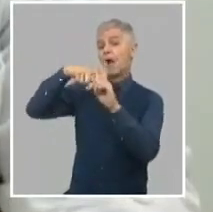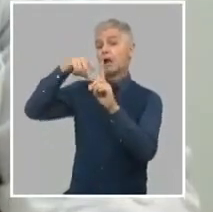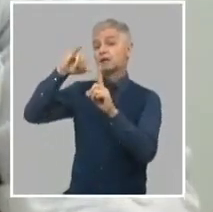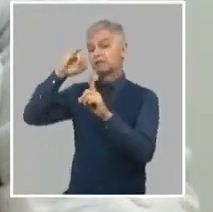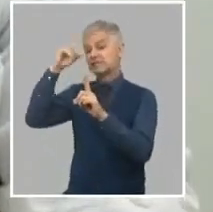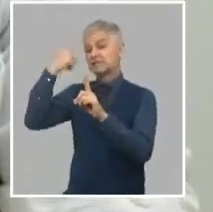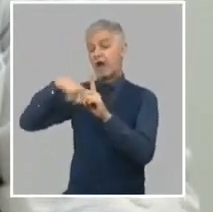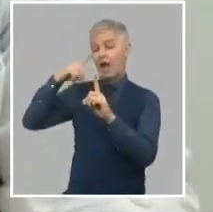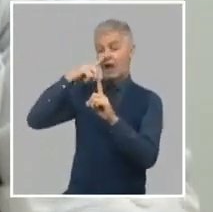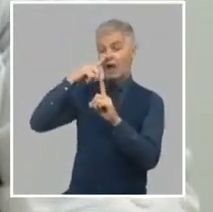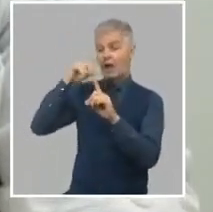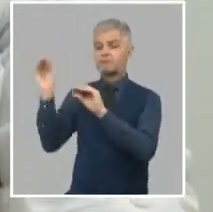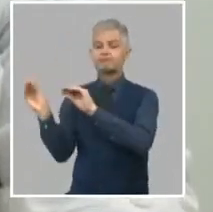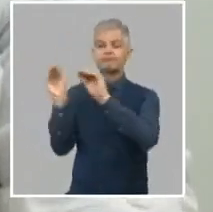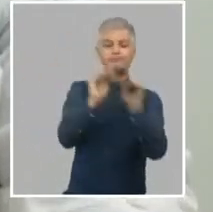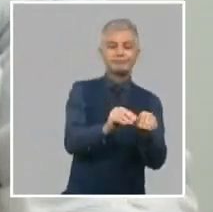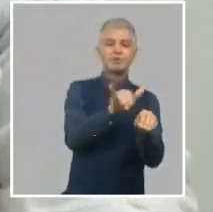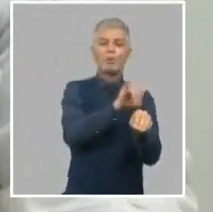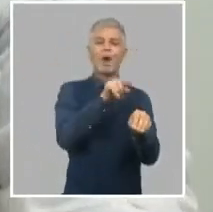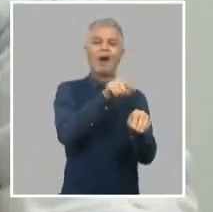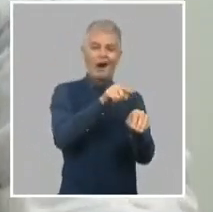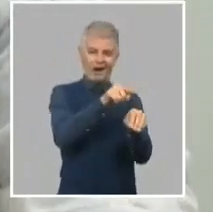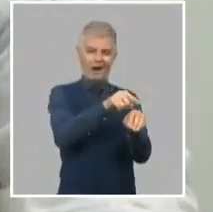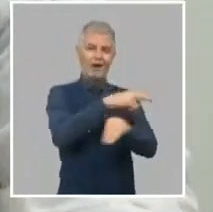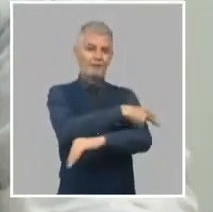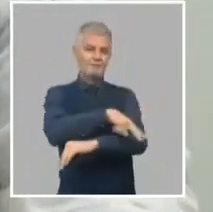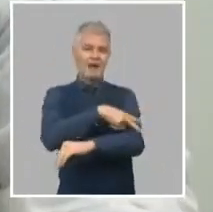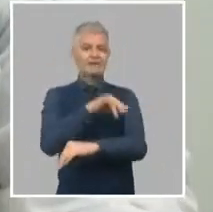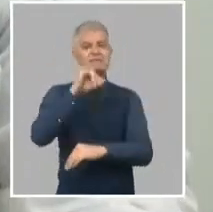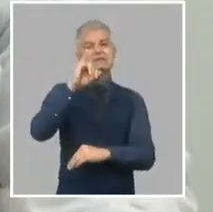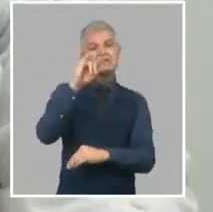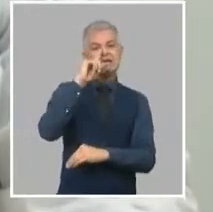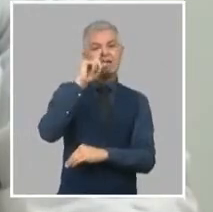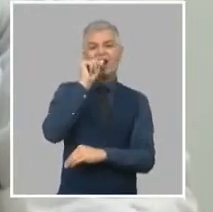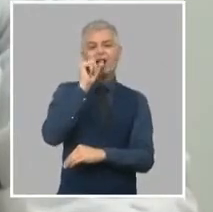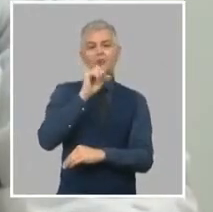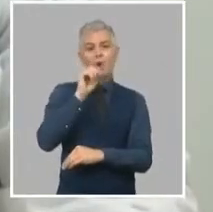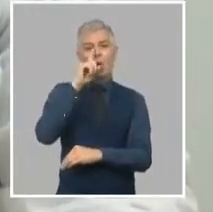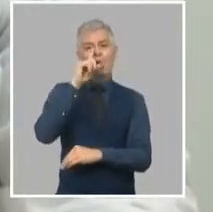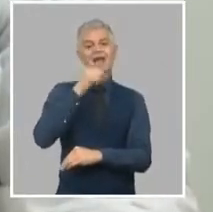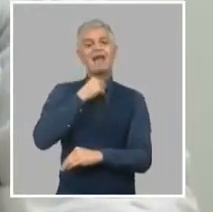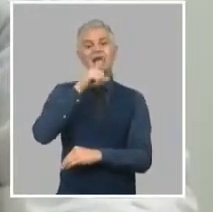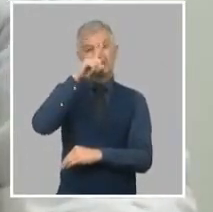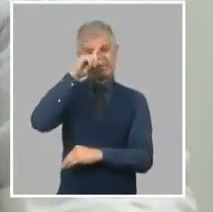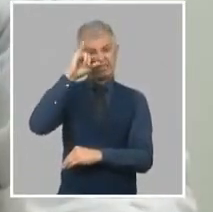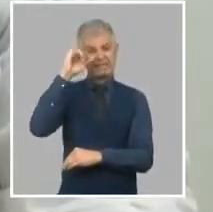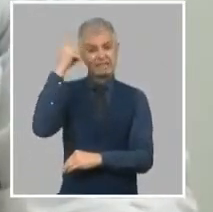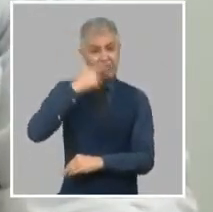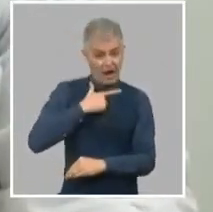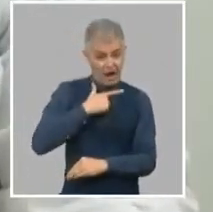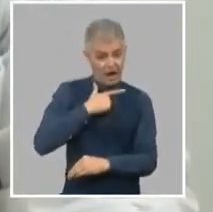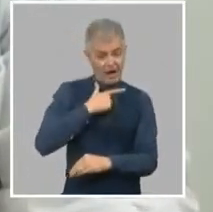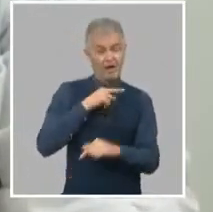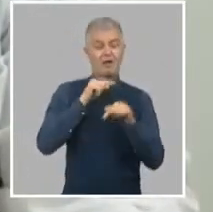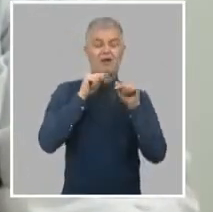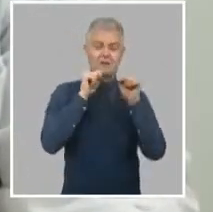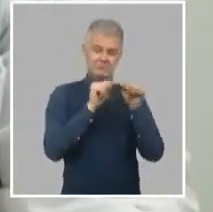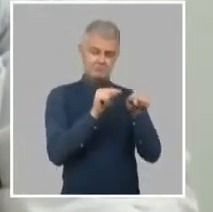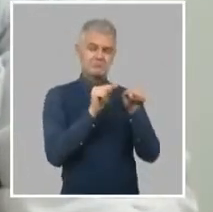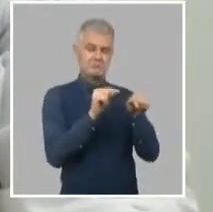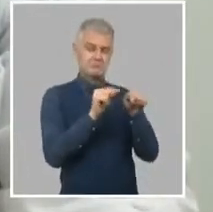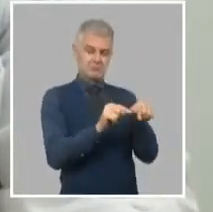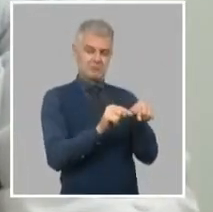bonita durante 3 meses, lo más impactante en Indonesia, sin lugar a dudas, la proclama de Fidel.